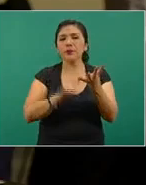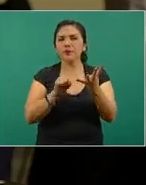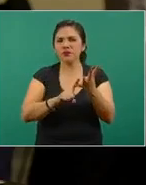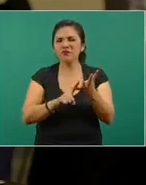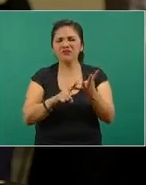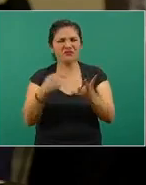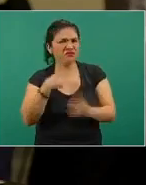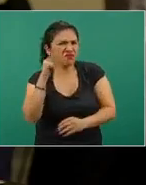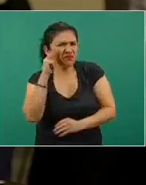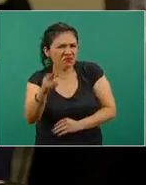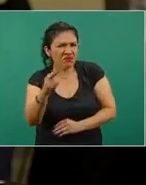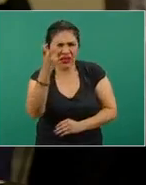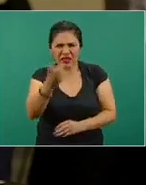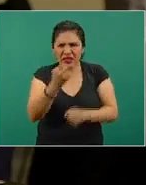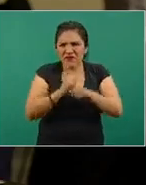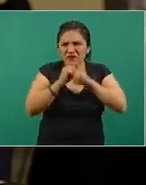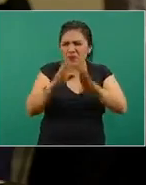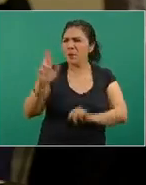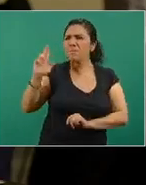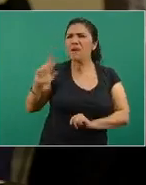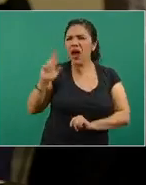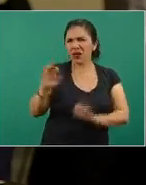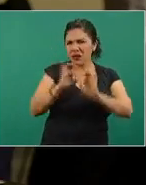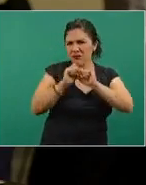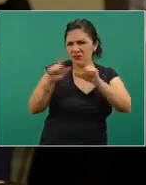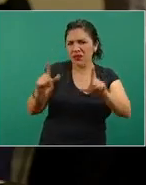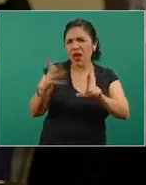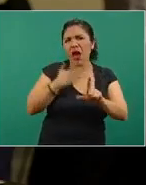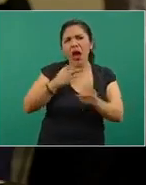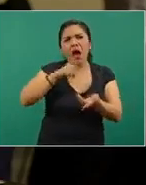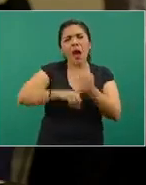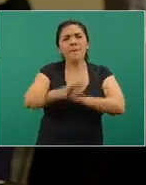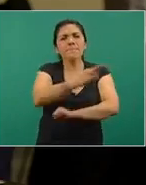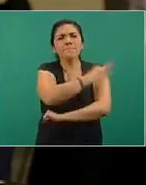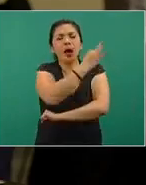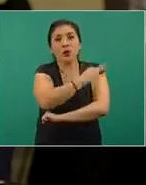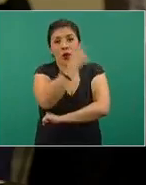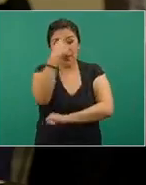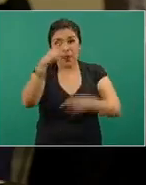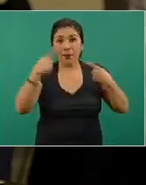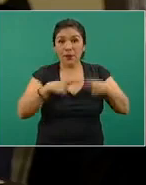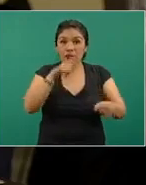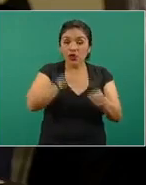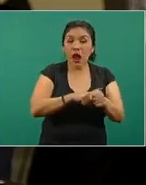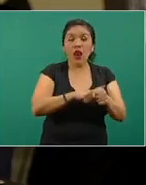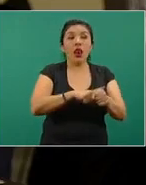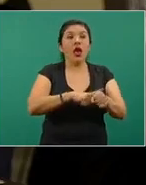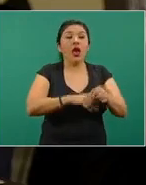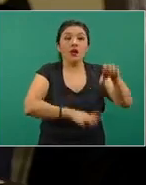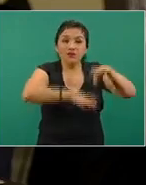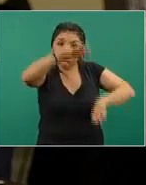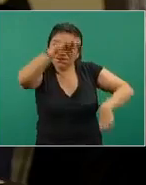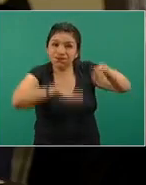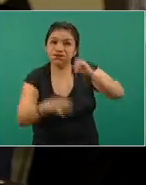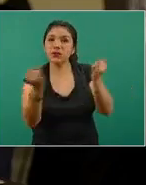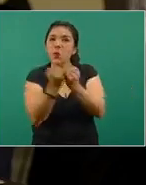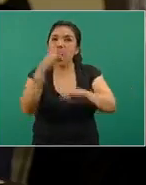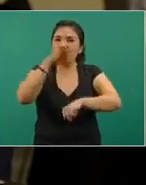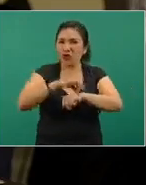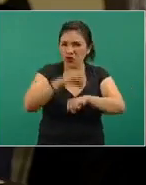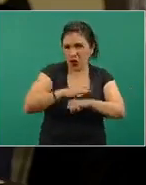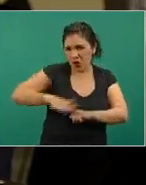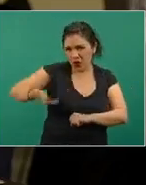entiendo que en los datos que presentaron el martes se está contempladas las vacunas tanto de personal médico como de personas adultas mayores, en